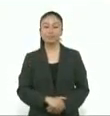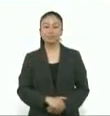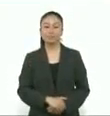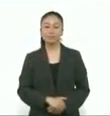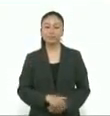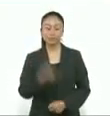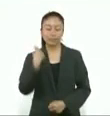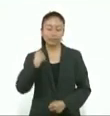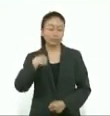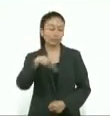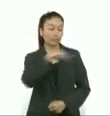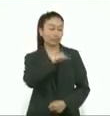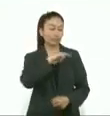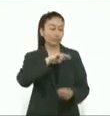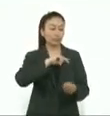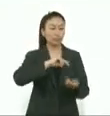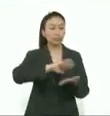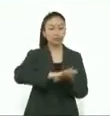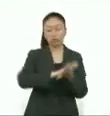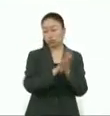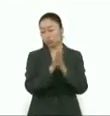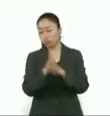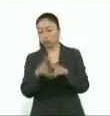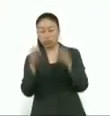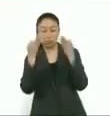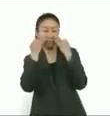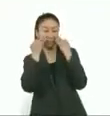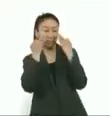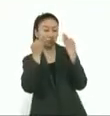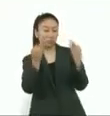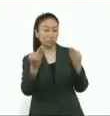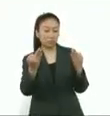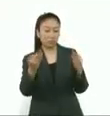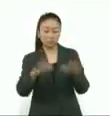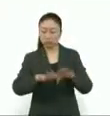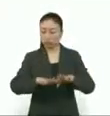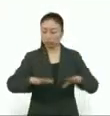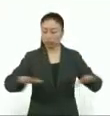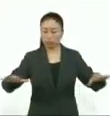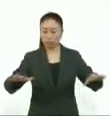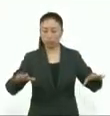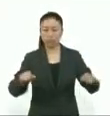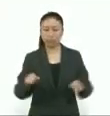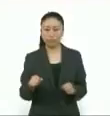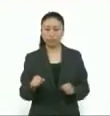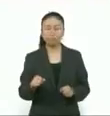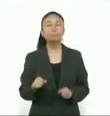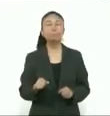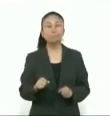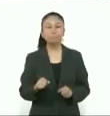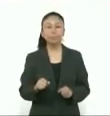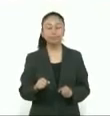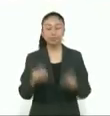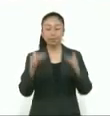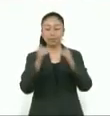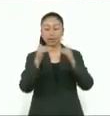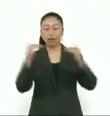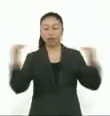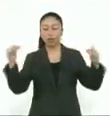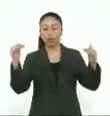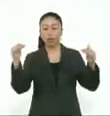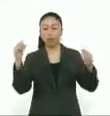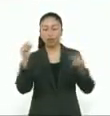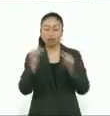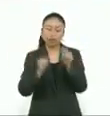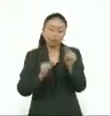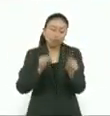Somos testigos de la transformación desde el territorio, de que la igualdad ha ganado terreno